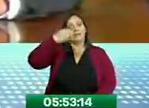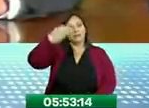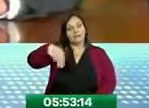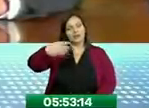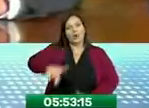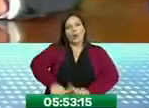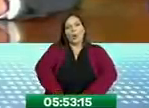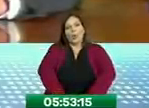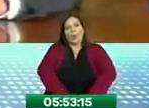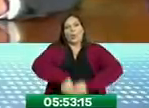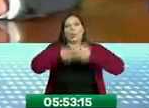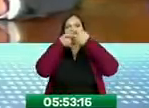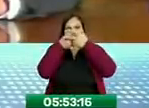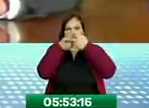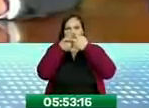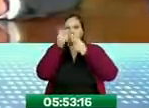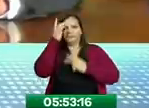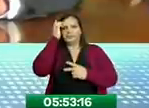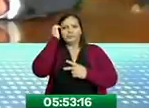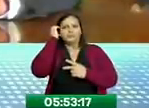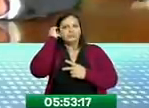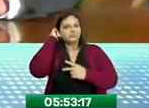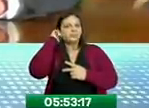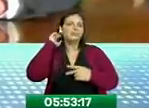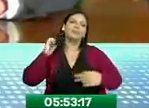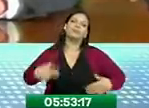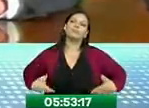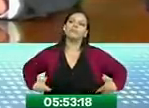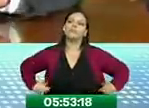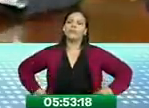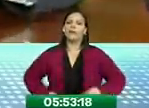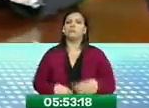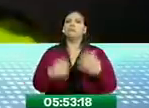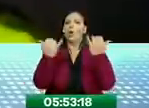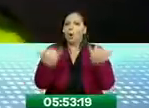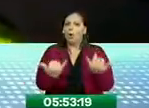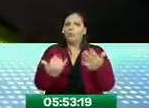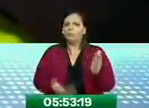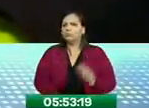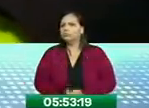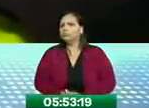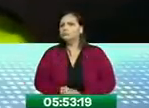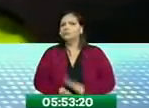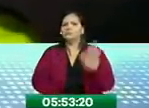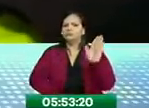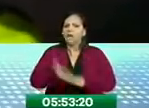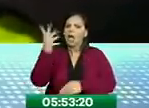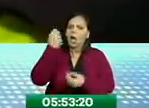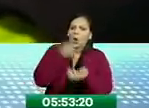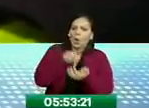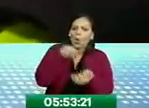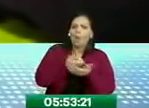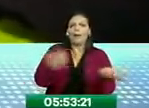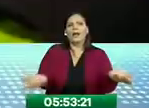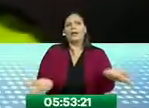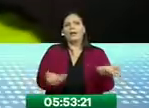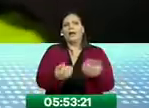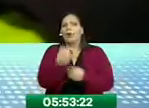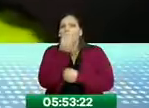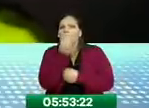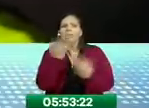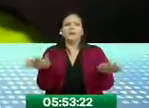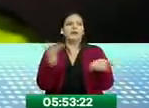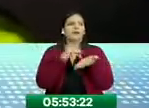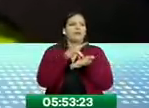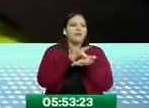estará aplicado el estado de excepción, pero pueden igual hacer sus compras, pueden hacer o proveerse de cualquier situación que